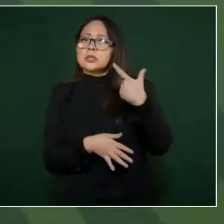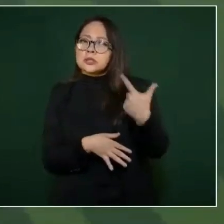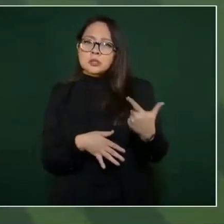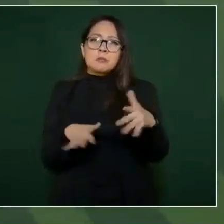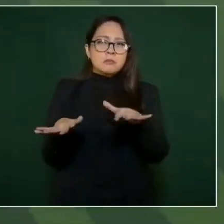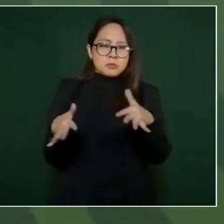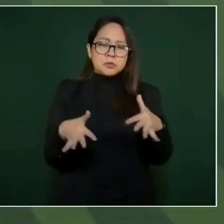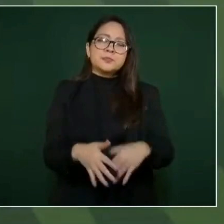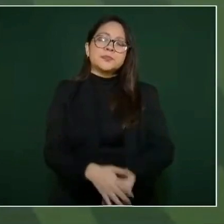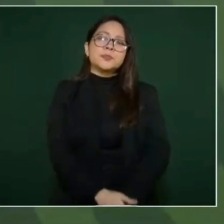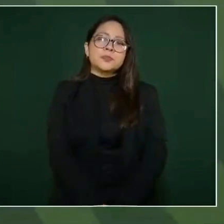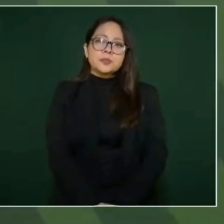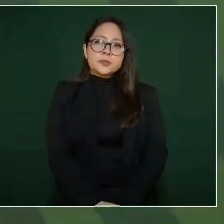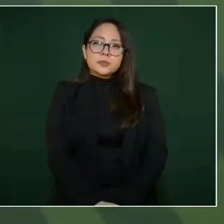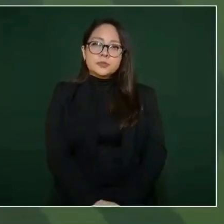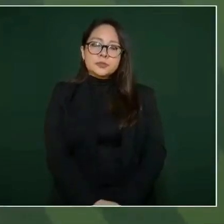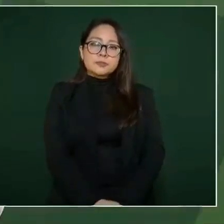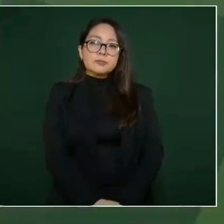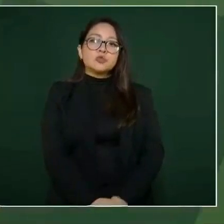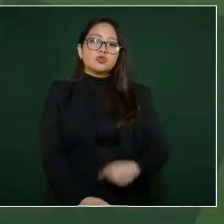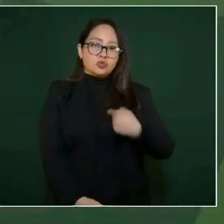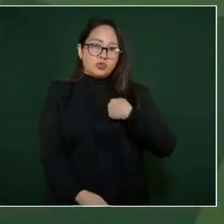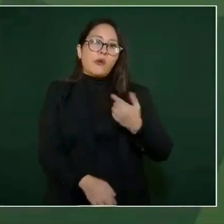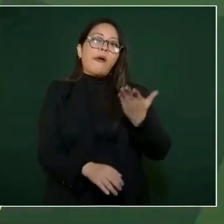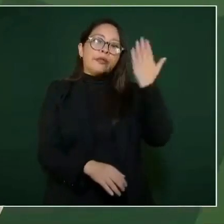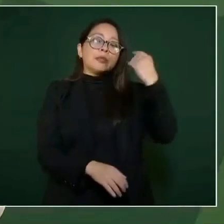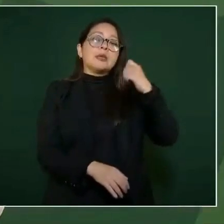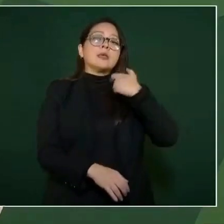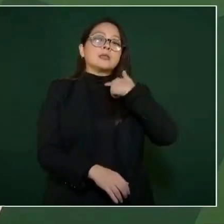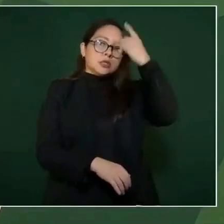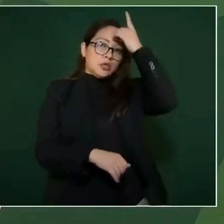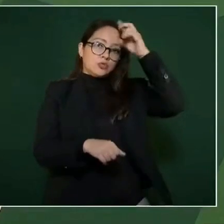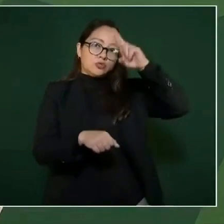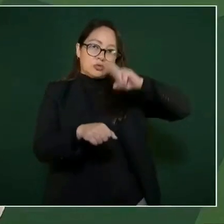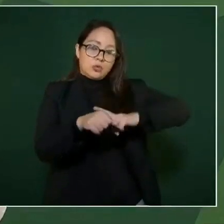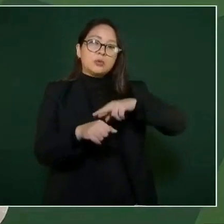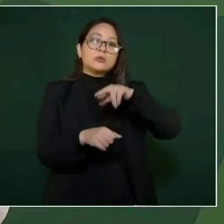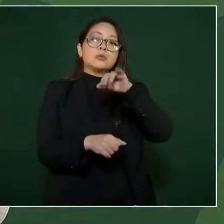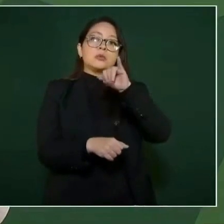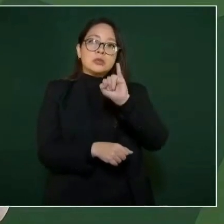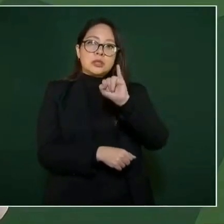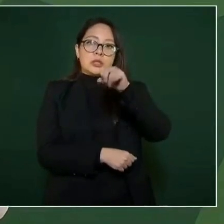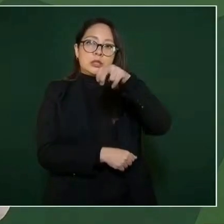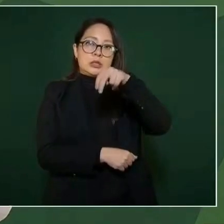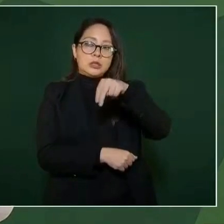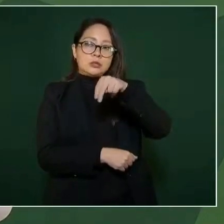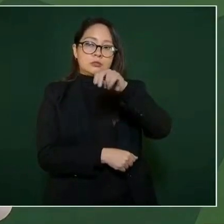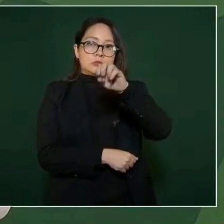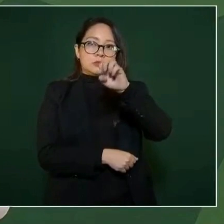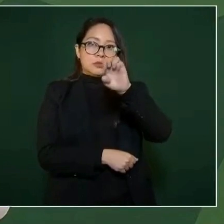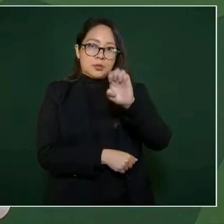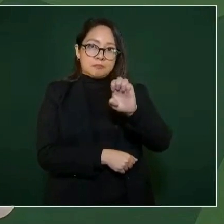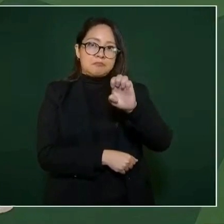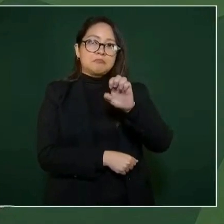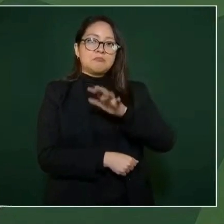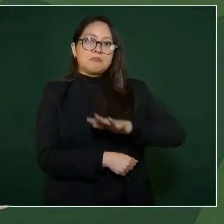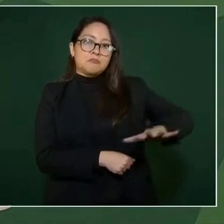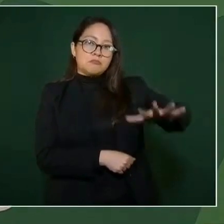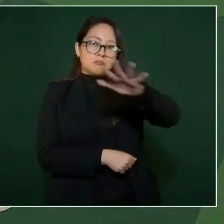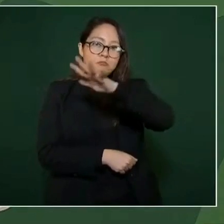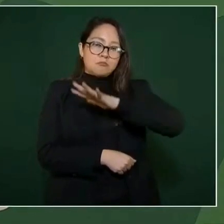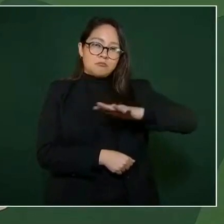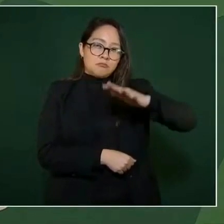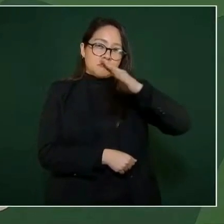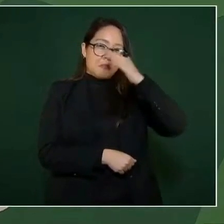1977. Fui director del INI en la zona Maya